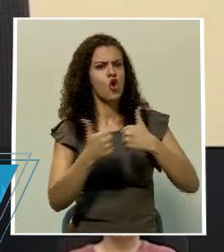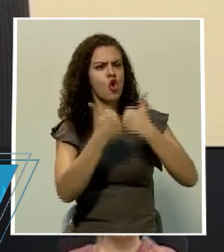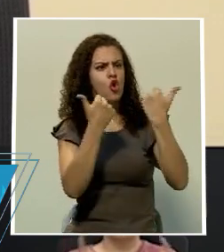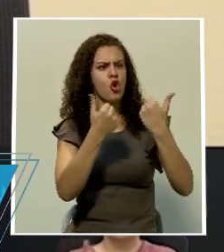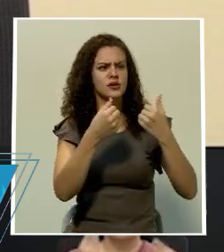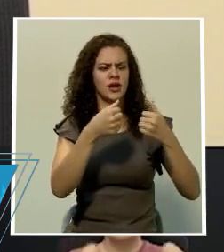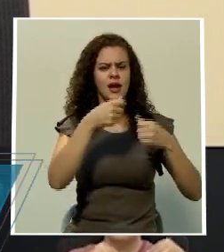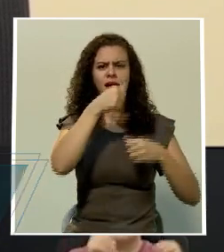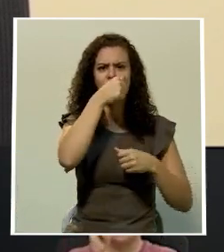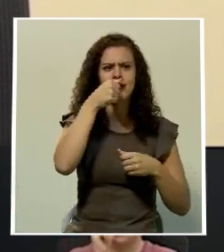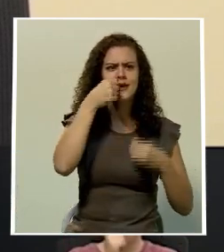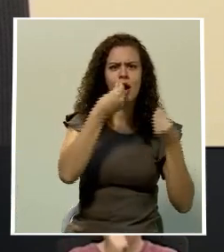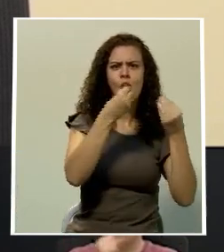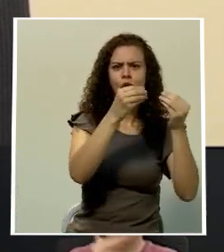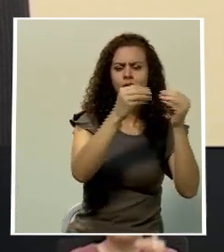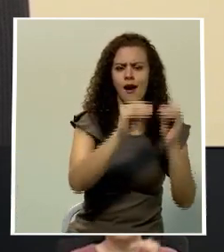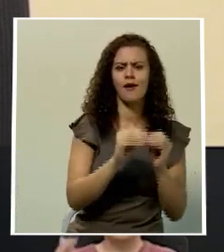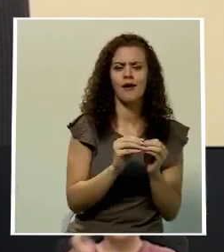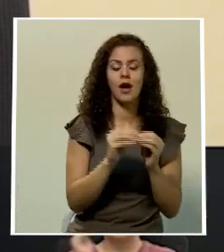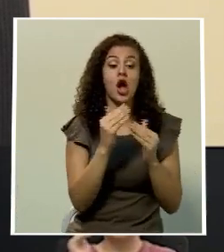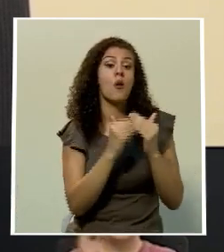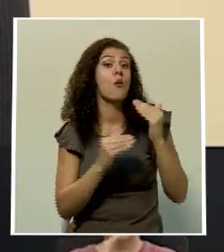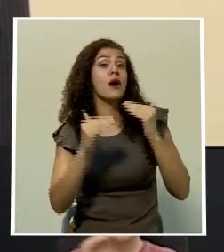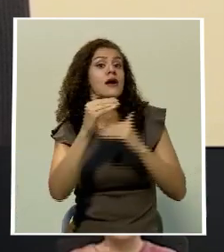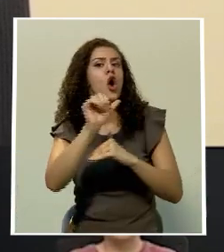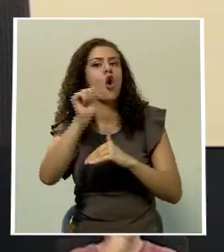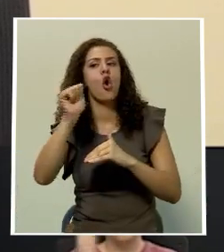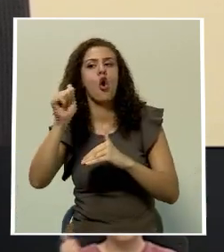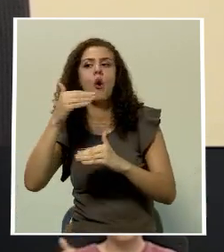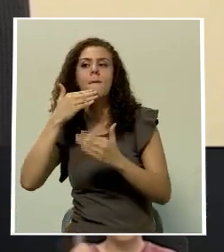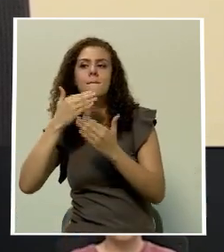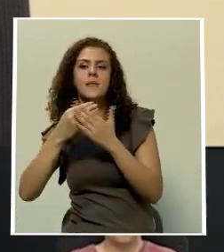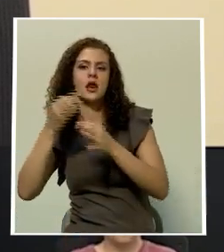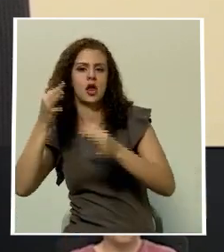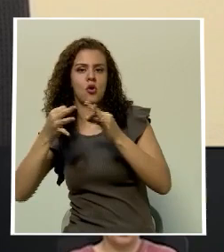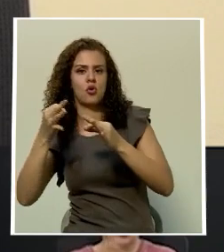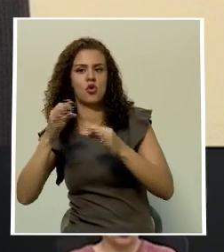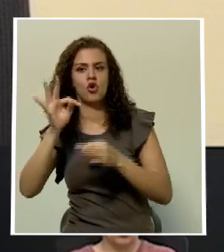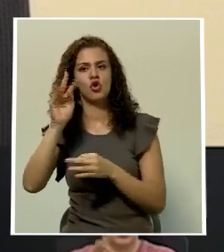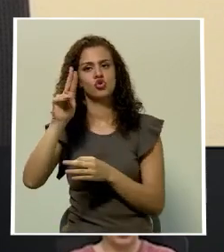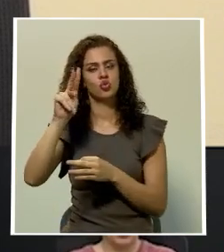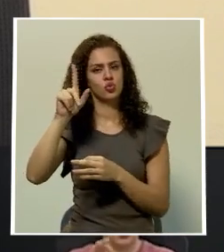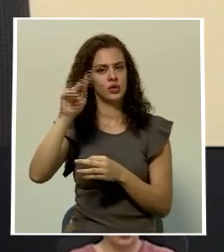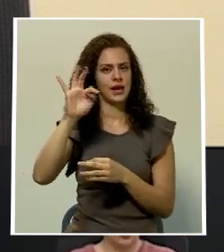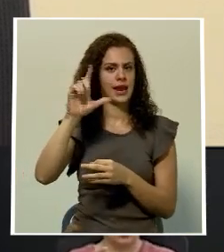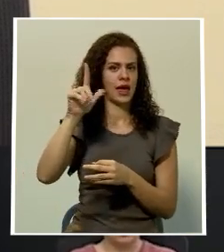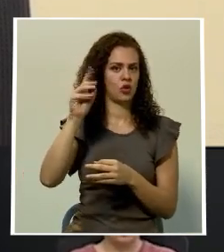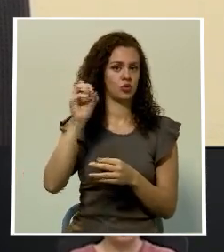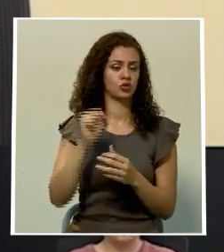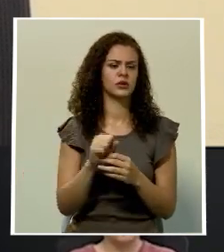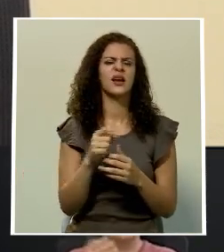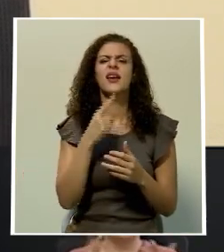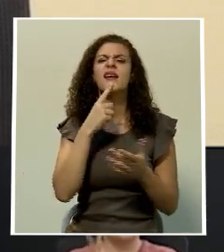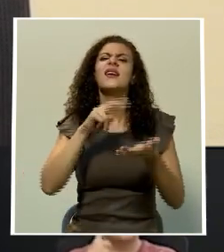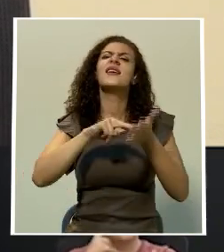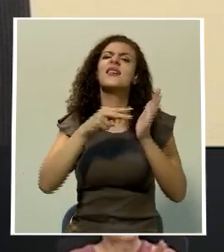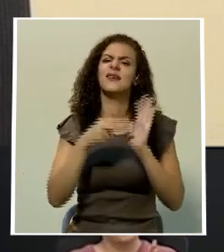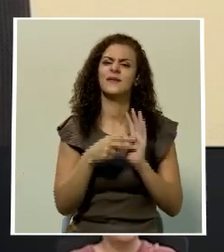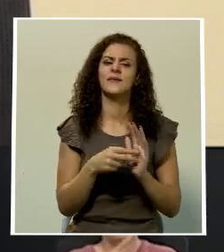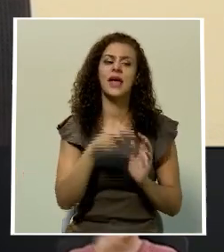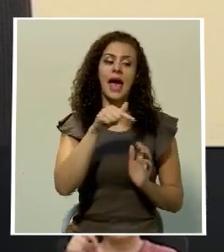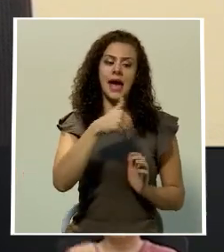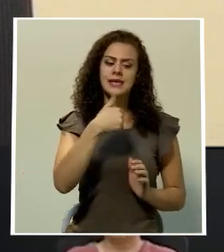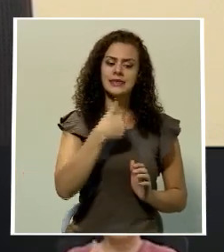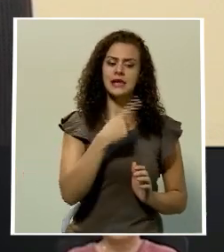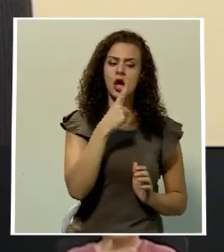del narcotráfico por encima de otros bienes jurídicos tutelados. Es decir, aquí hay